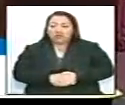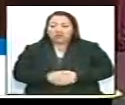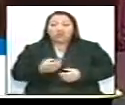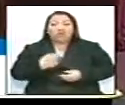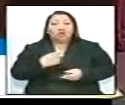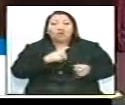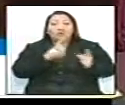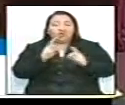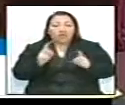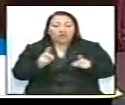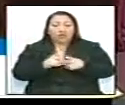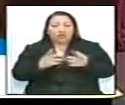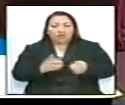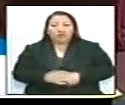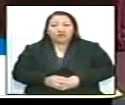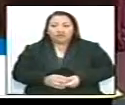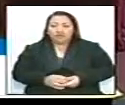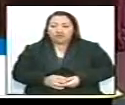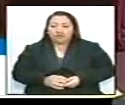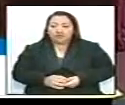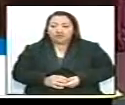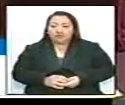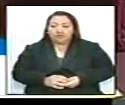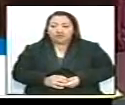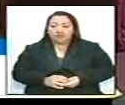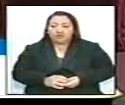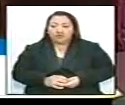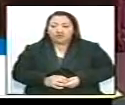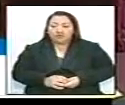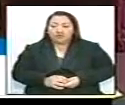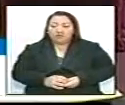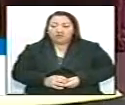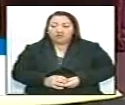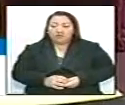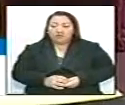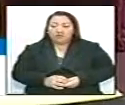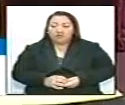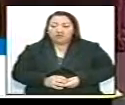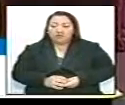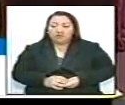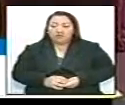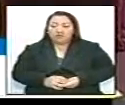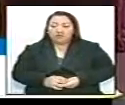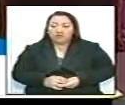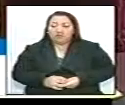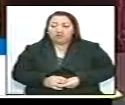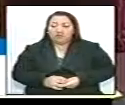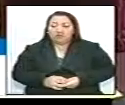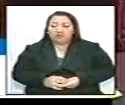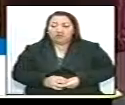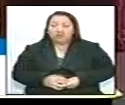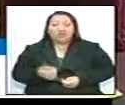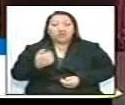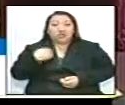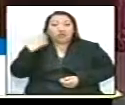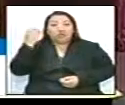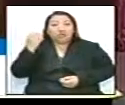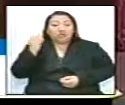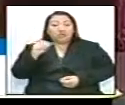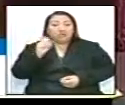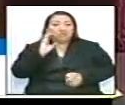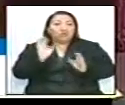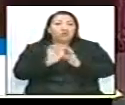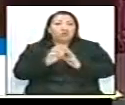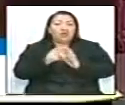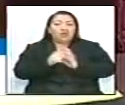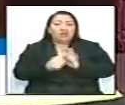preguntar, Presidenta, a través suya, si tiene una opinión el doctor Ticona Si